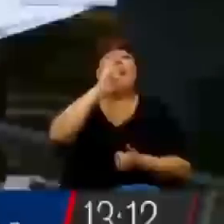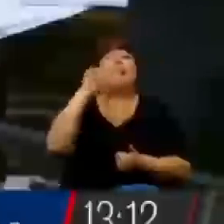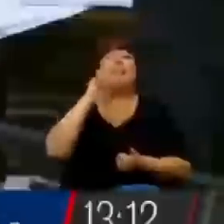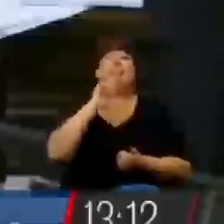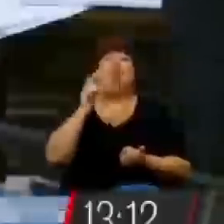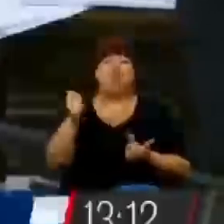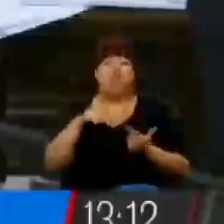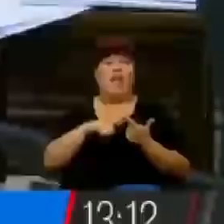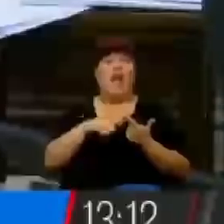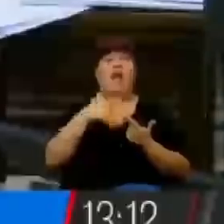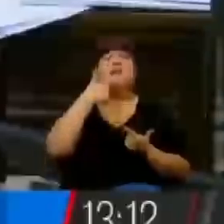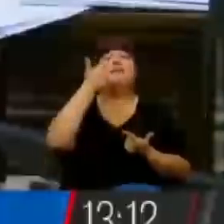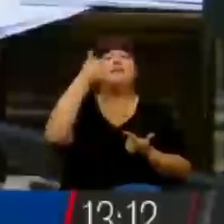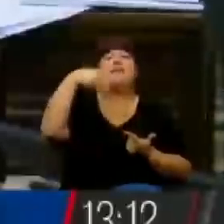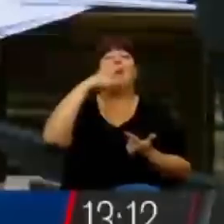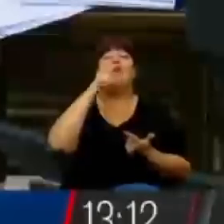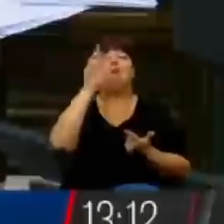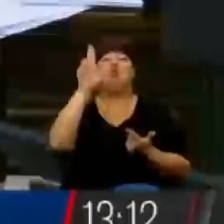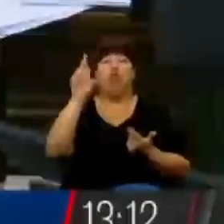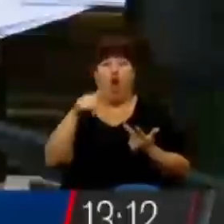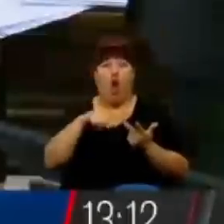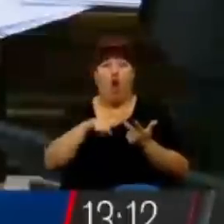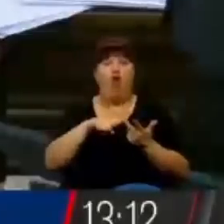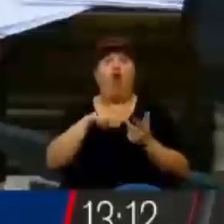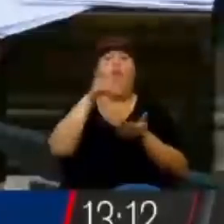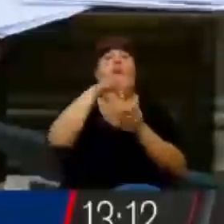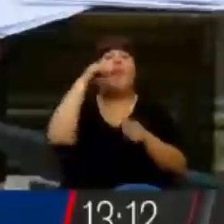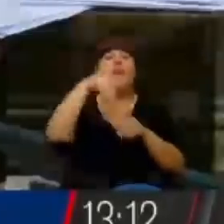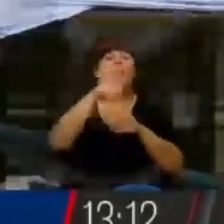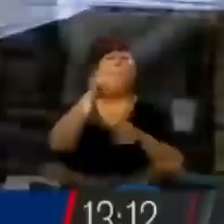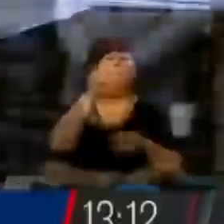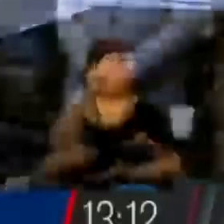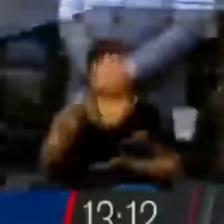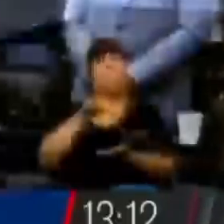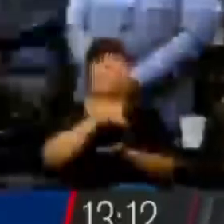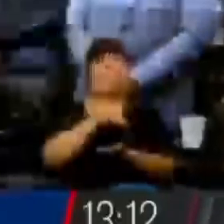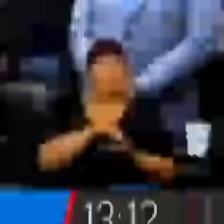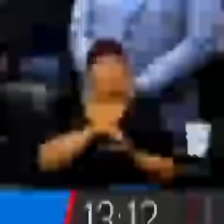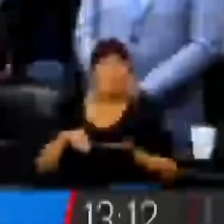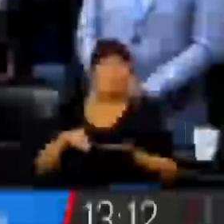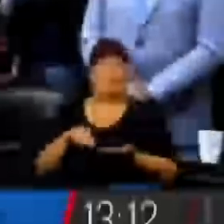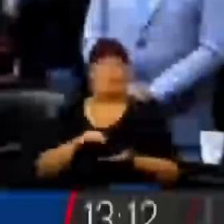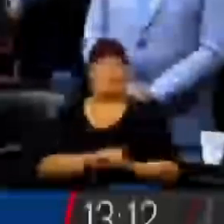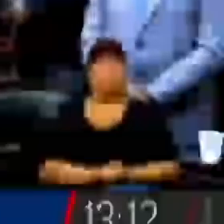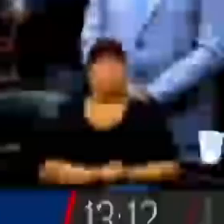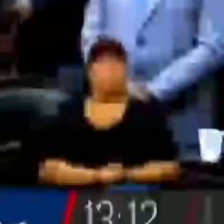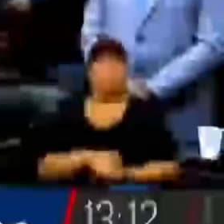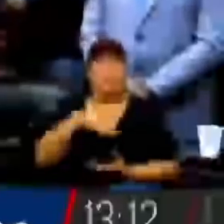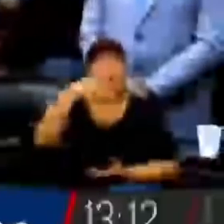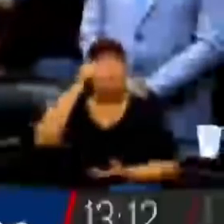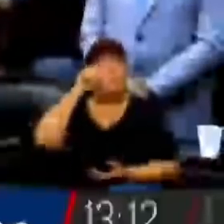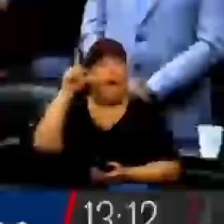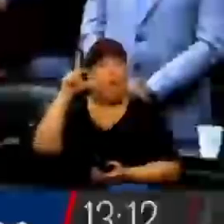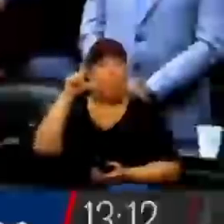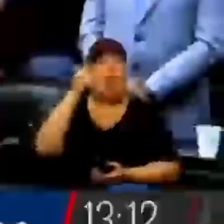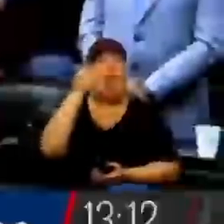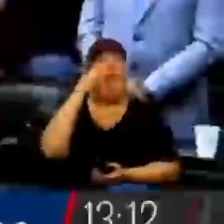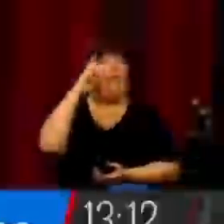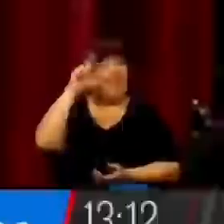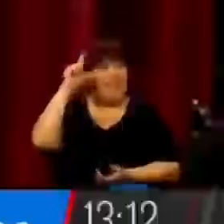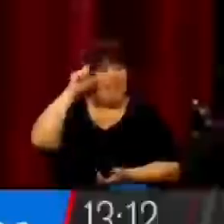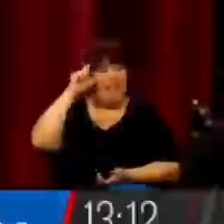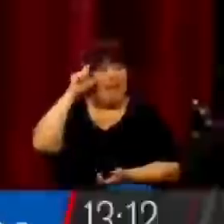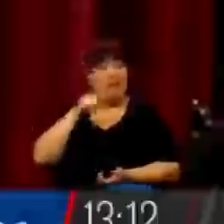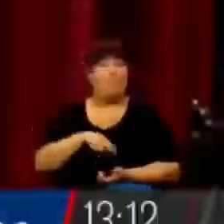los nuevos legisladores, 127 diputados que están jurando y están ingresando A la cámara baja. Seguimos